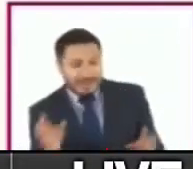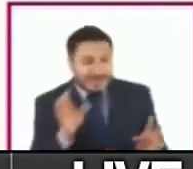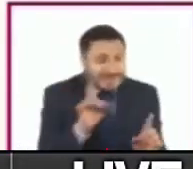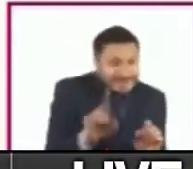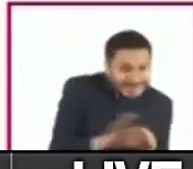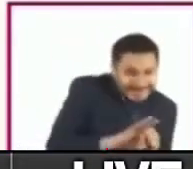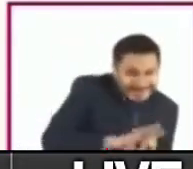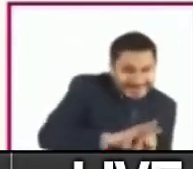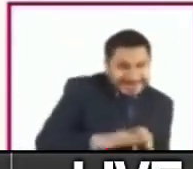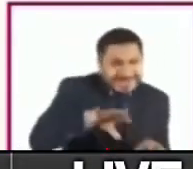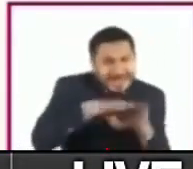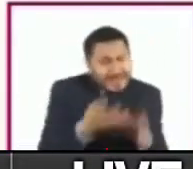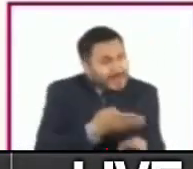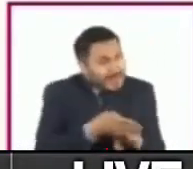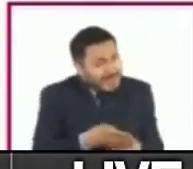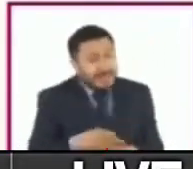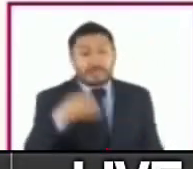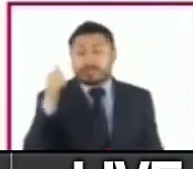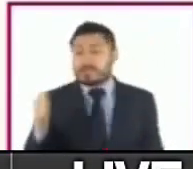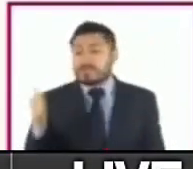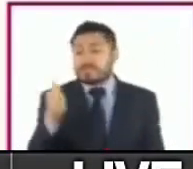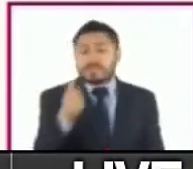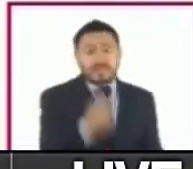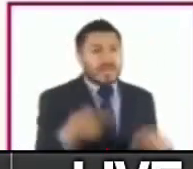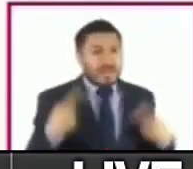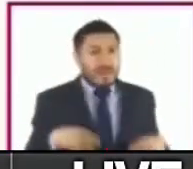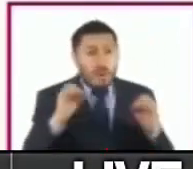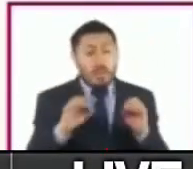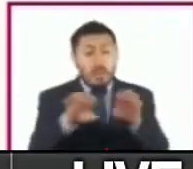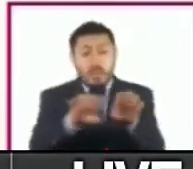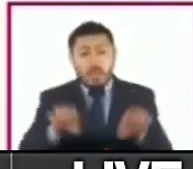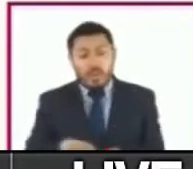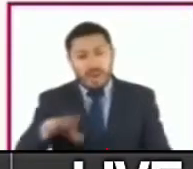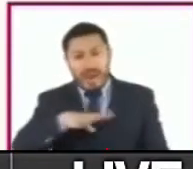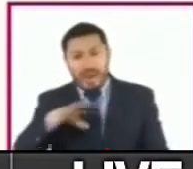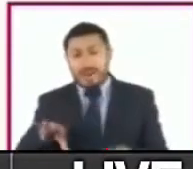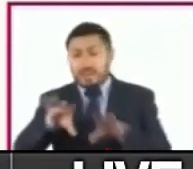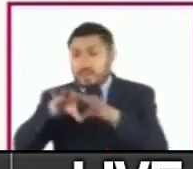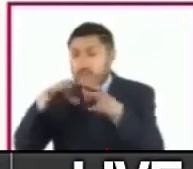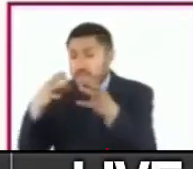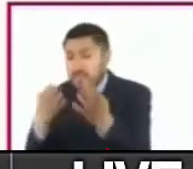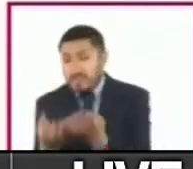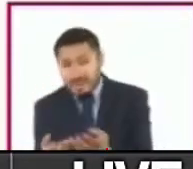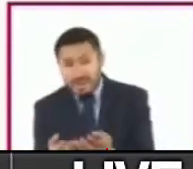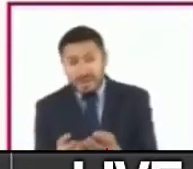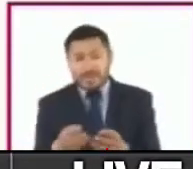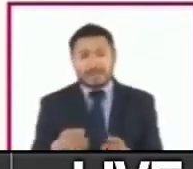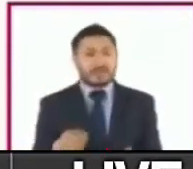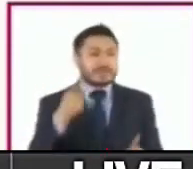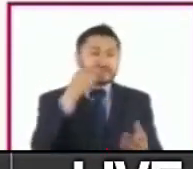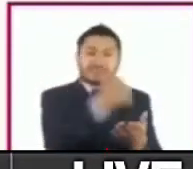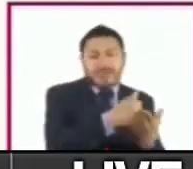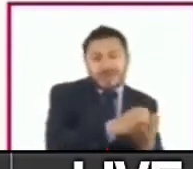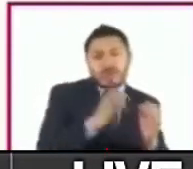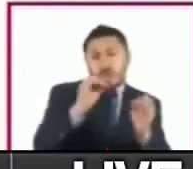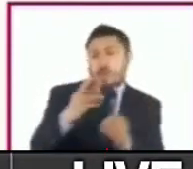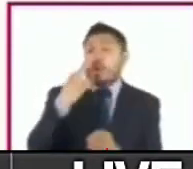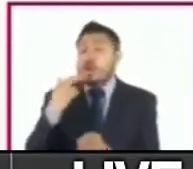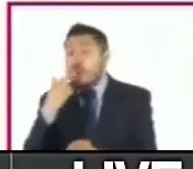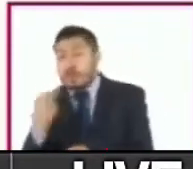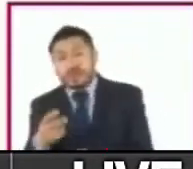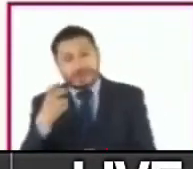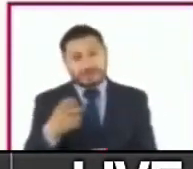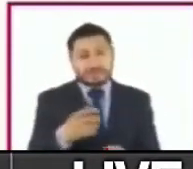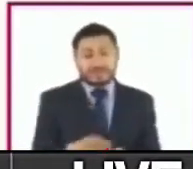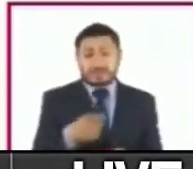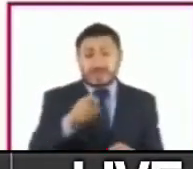blanca. Cada jugador o equipo tendrá las pelotas de un color que se determina previo al juego en un sorteo con